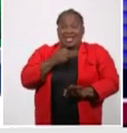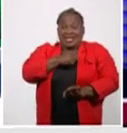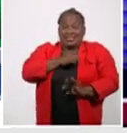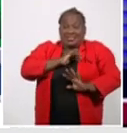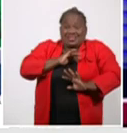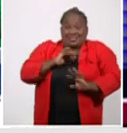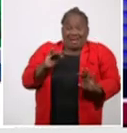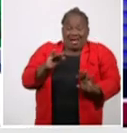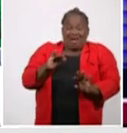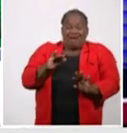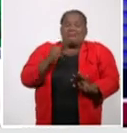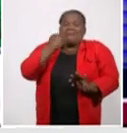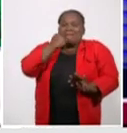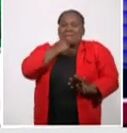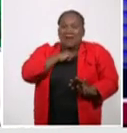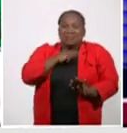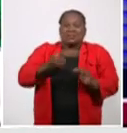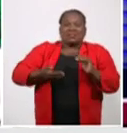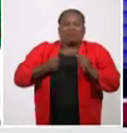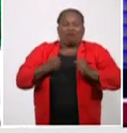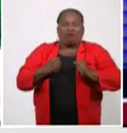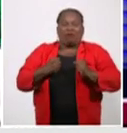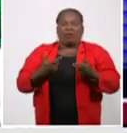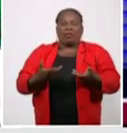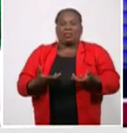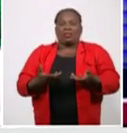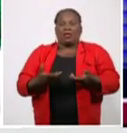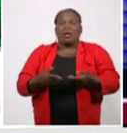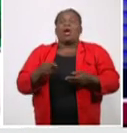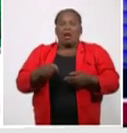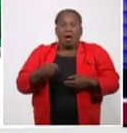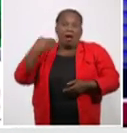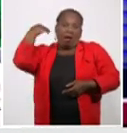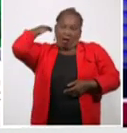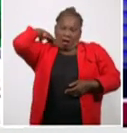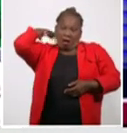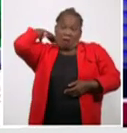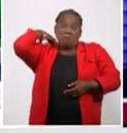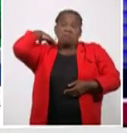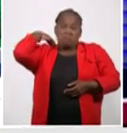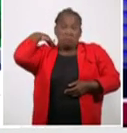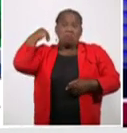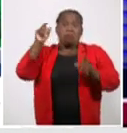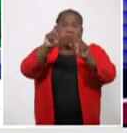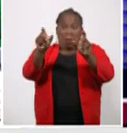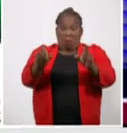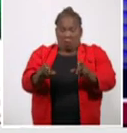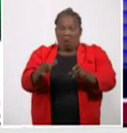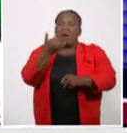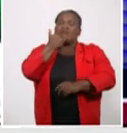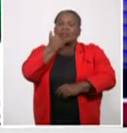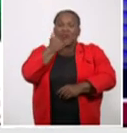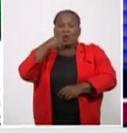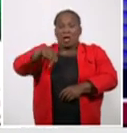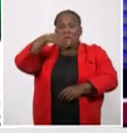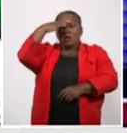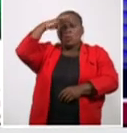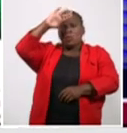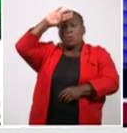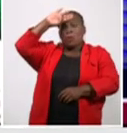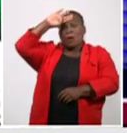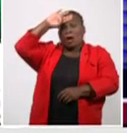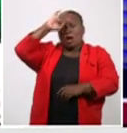poco más severo. Los pulmones en segundo lugar, que aquí en Cuba en cuanto a corazón,